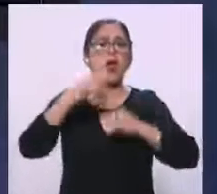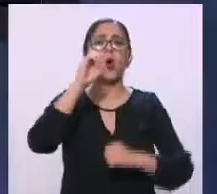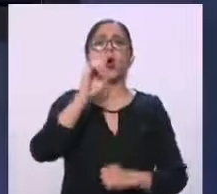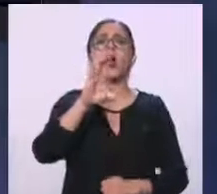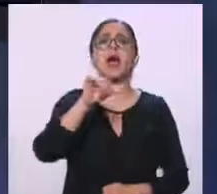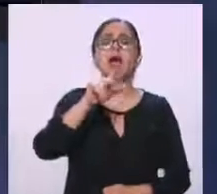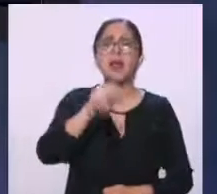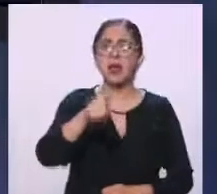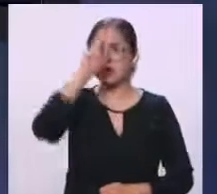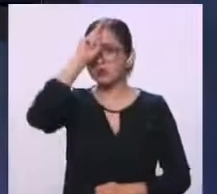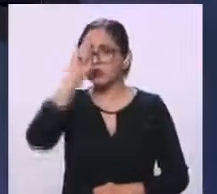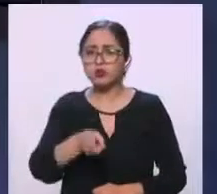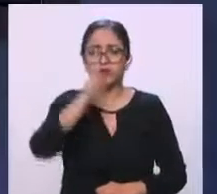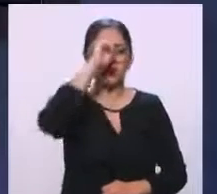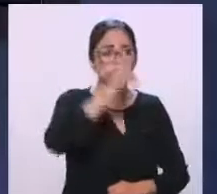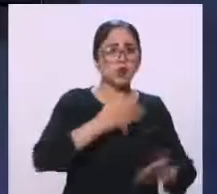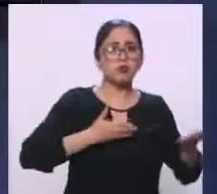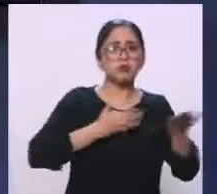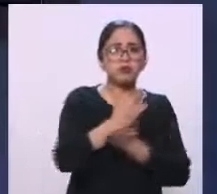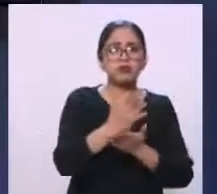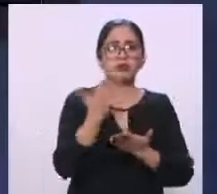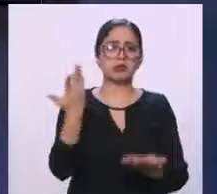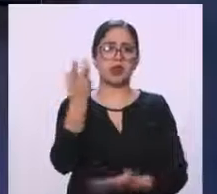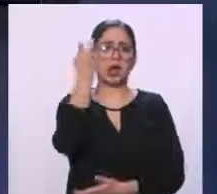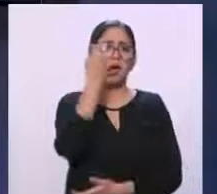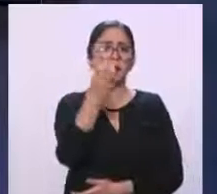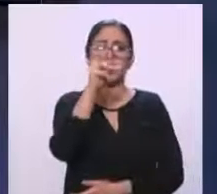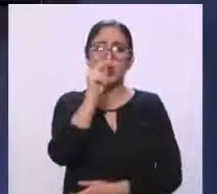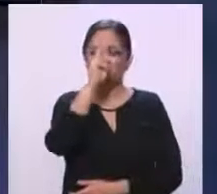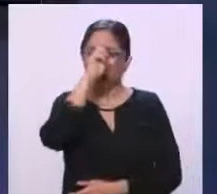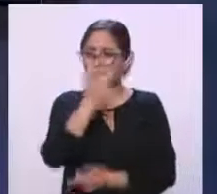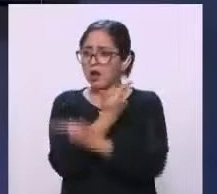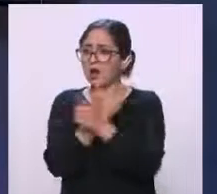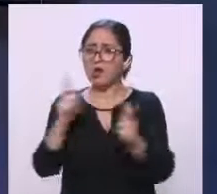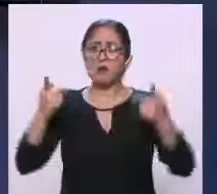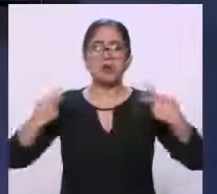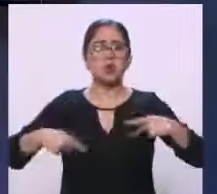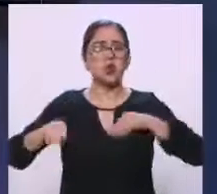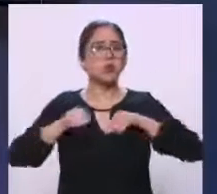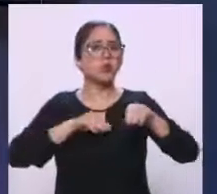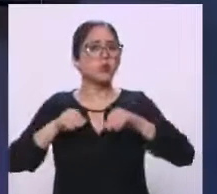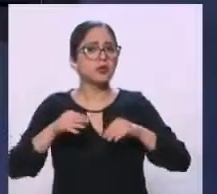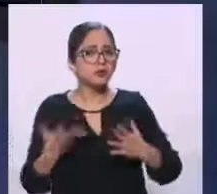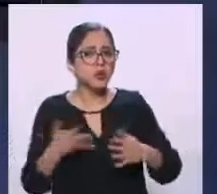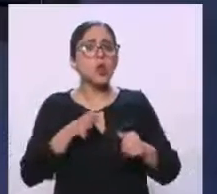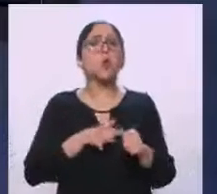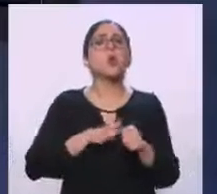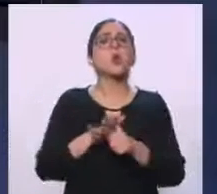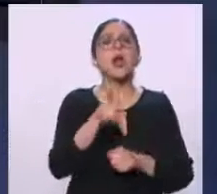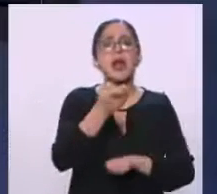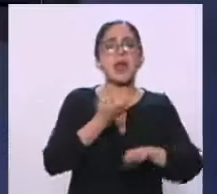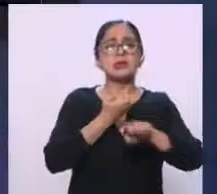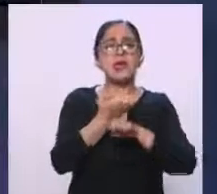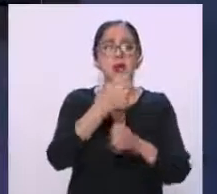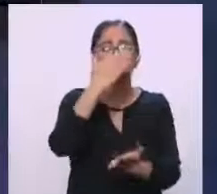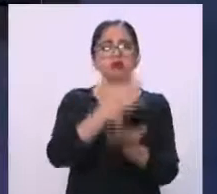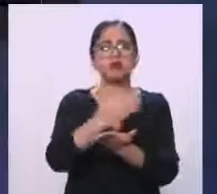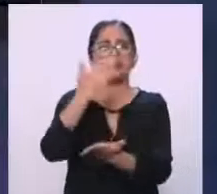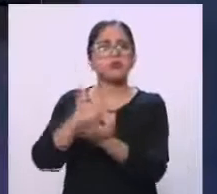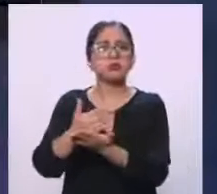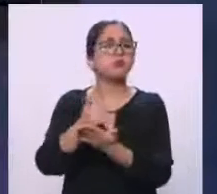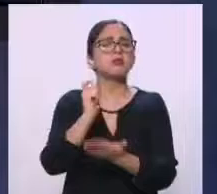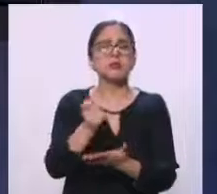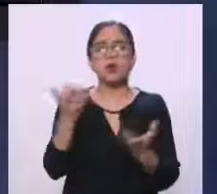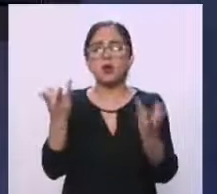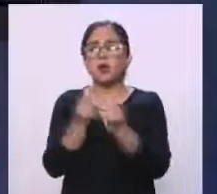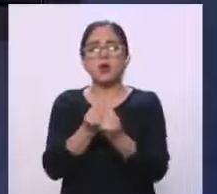son restricciones severas al libre tránsito. Y ahora, ¿cuáles son los estados con mayor número de accesos restringidos? Mire, por el